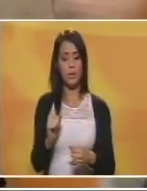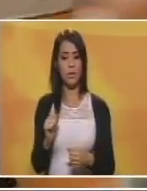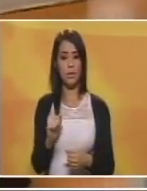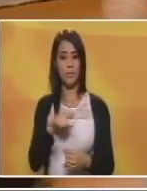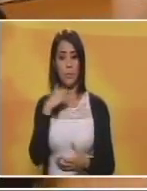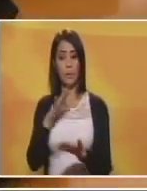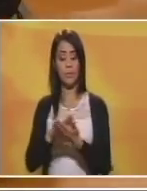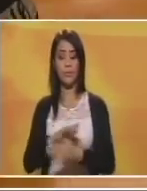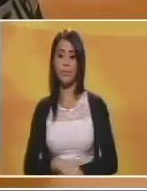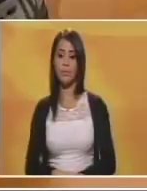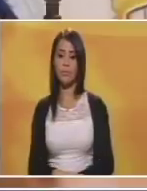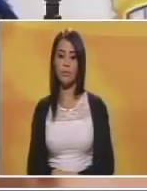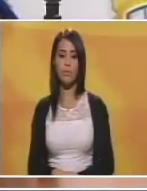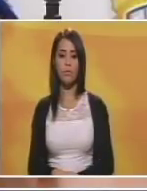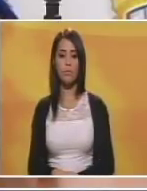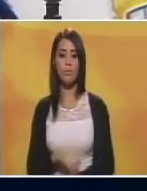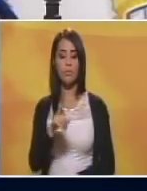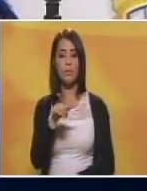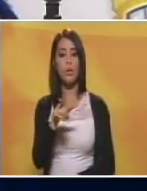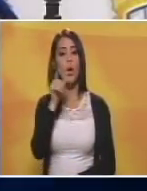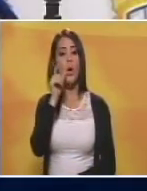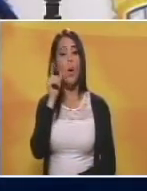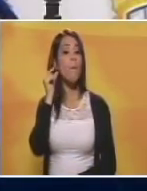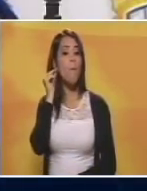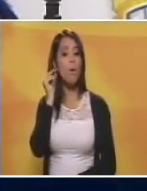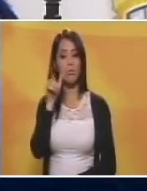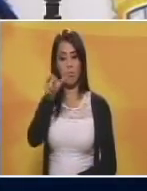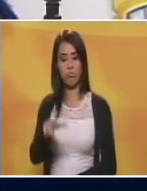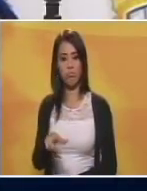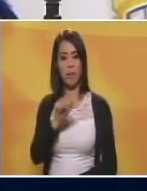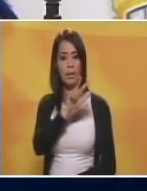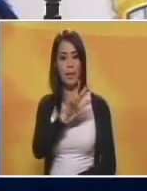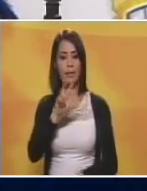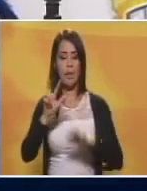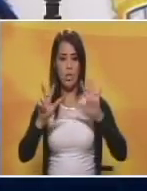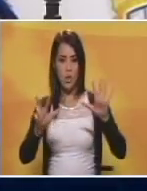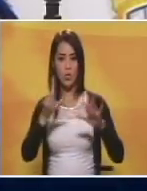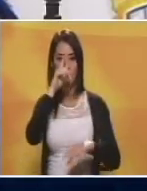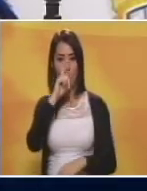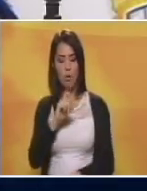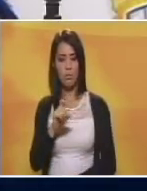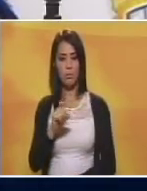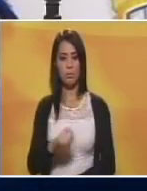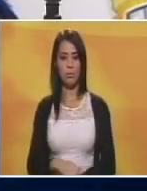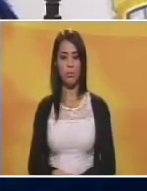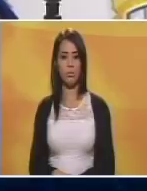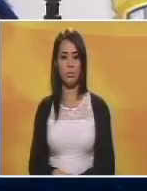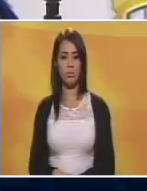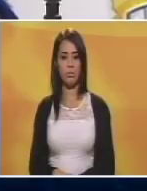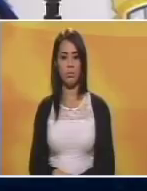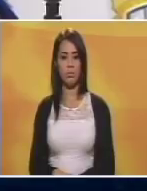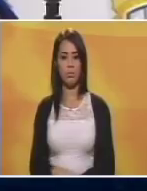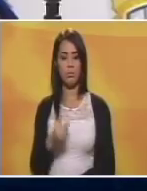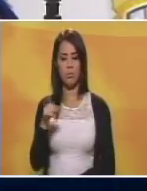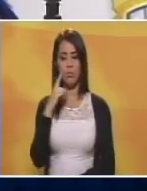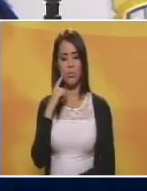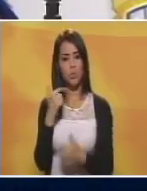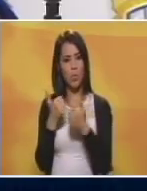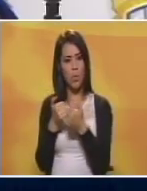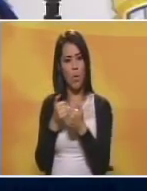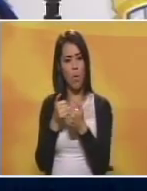dijo. En este caso, la ciudadana María Esmeralda Mendoza Parada, de 38 años, trata de llevar a una vida pasional a este